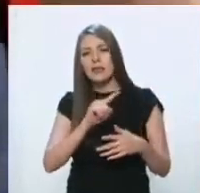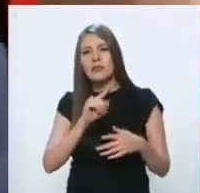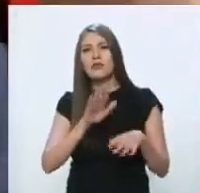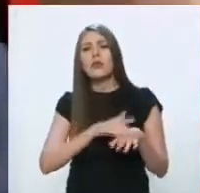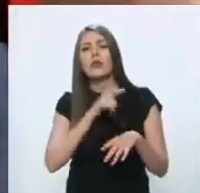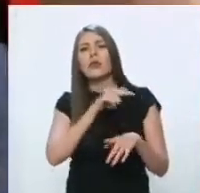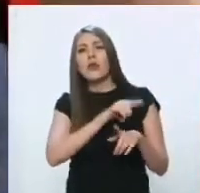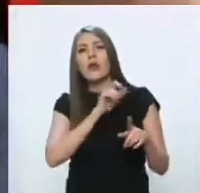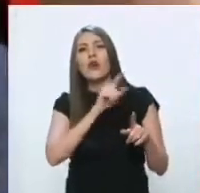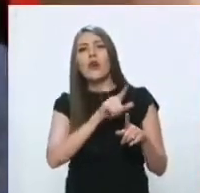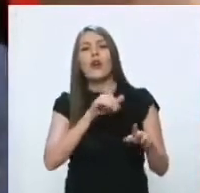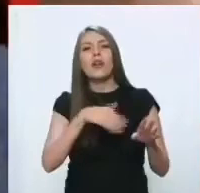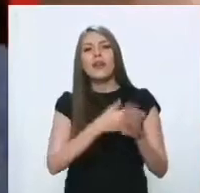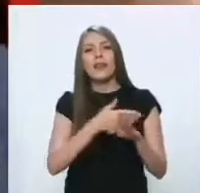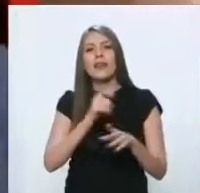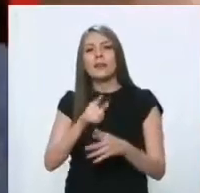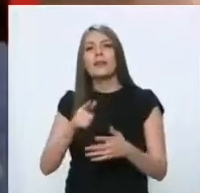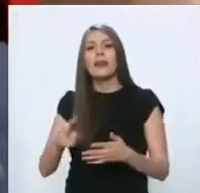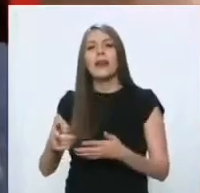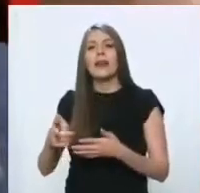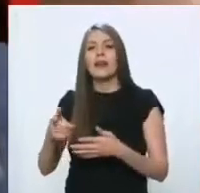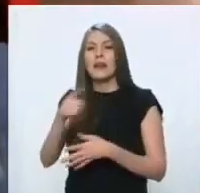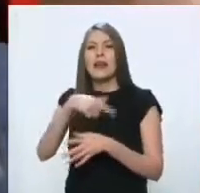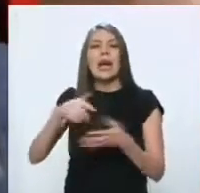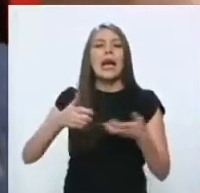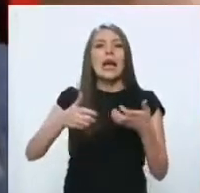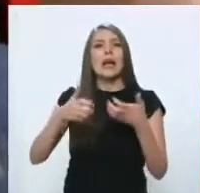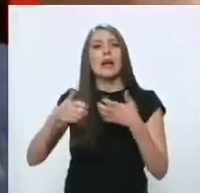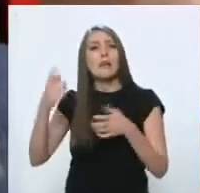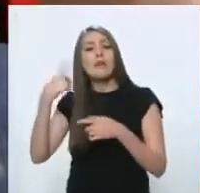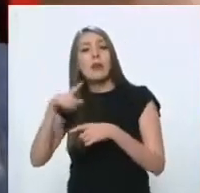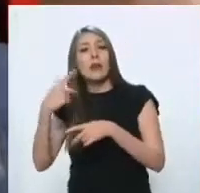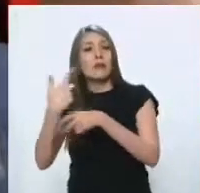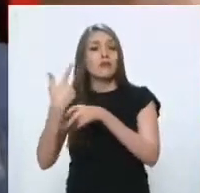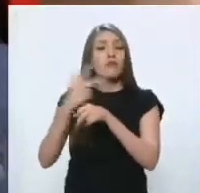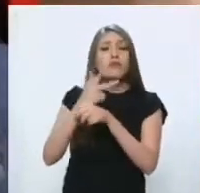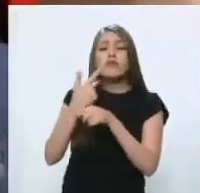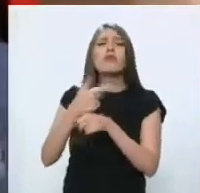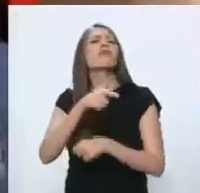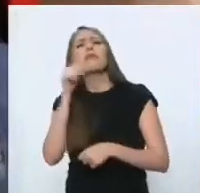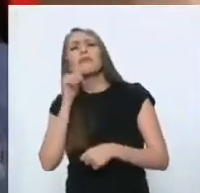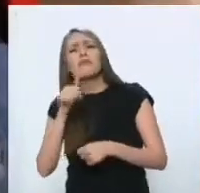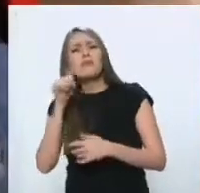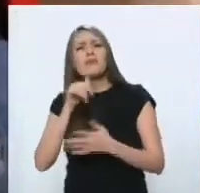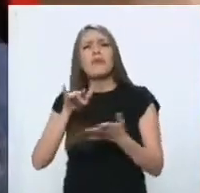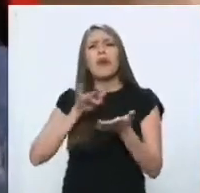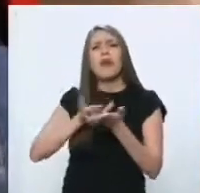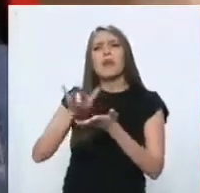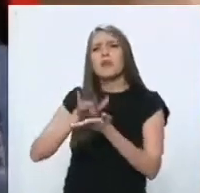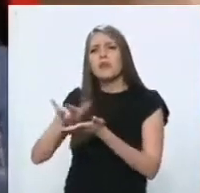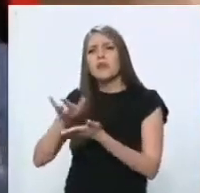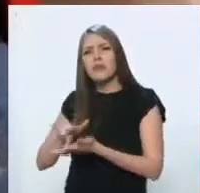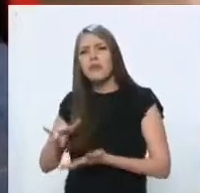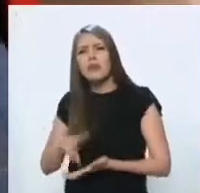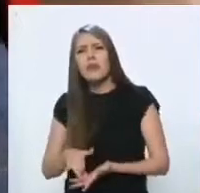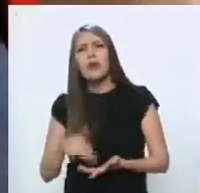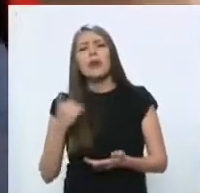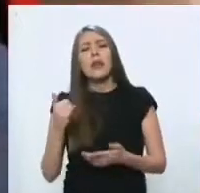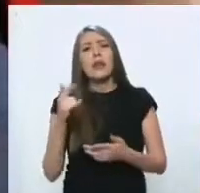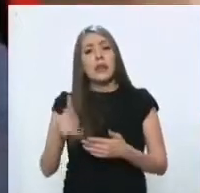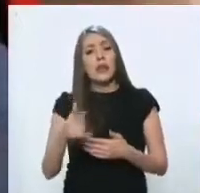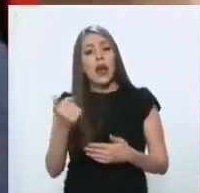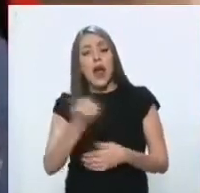En los medios de comunicación siempre tuvo total apoyo y los estudiantes los tenían en